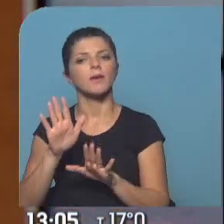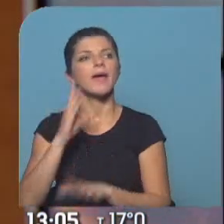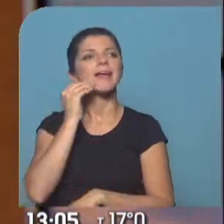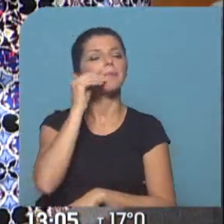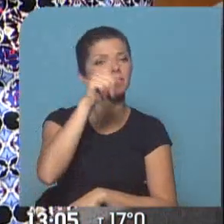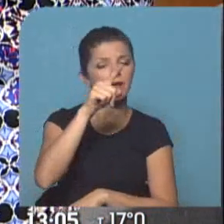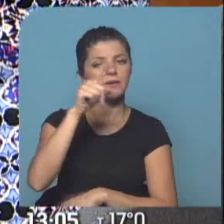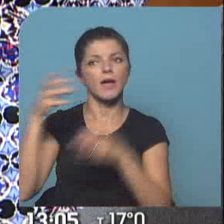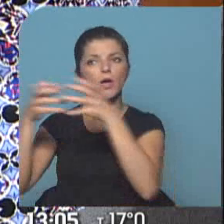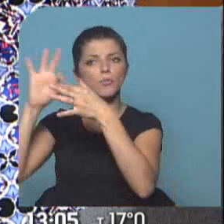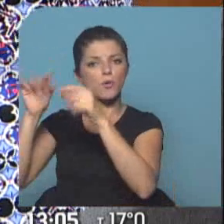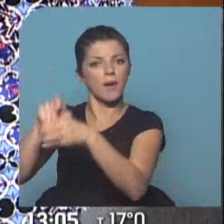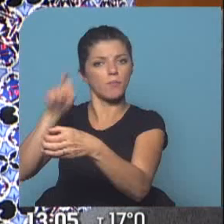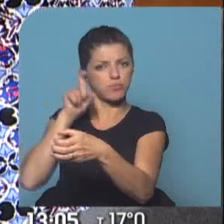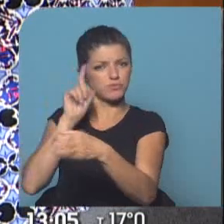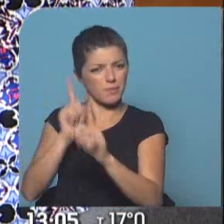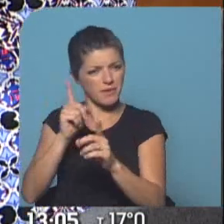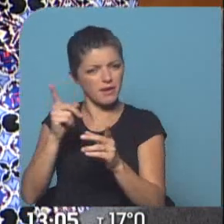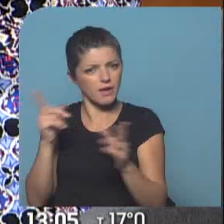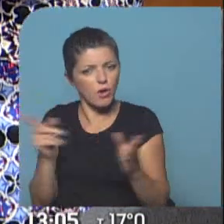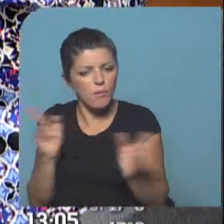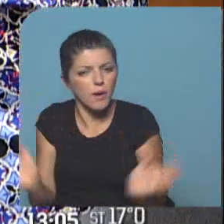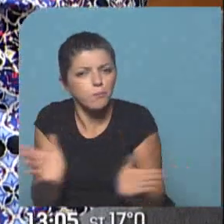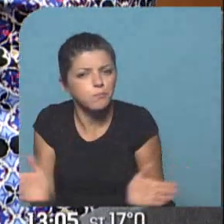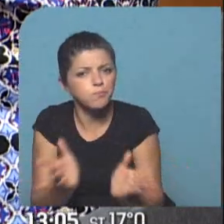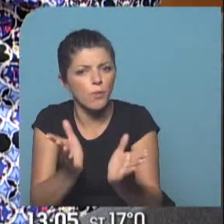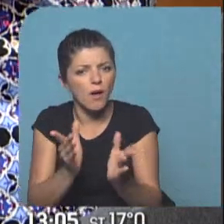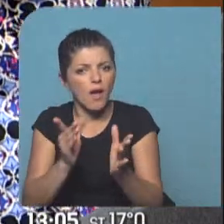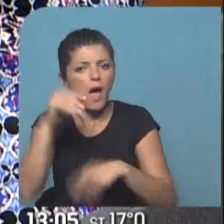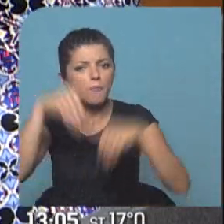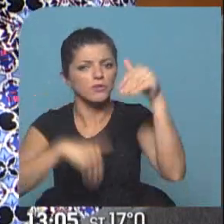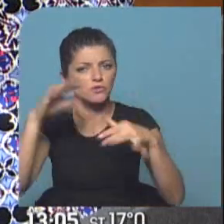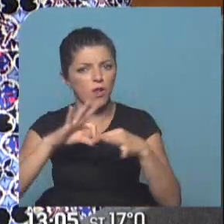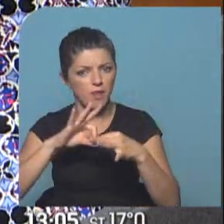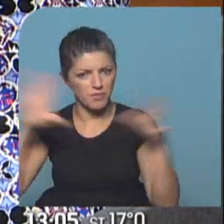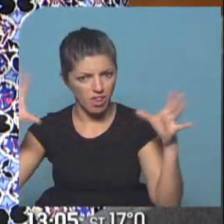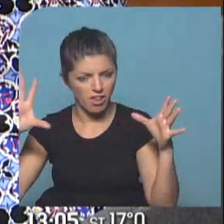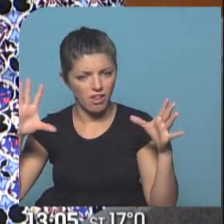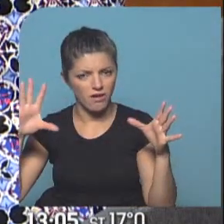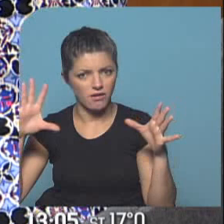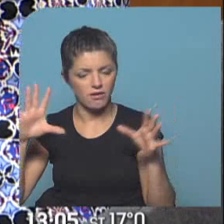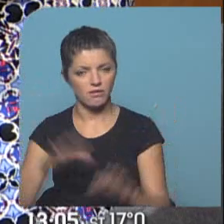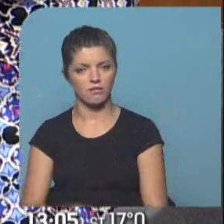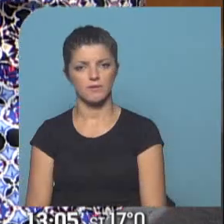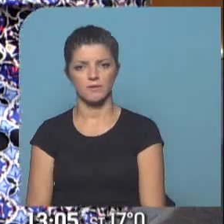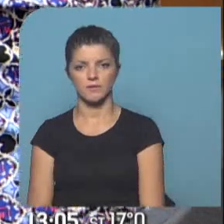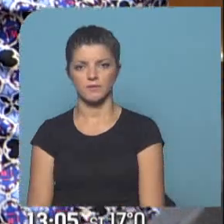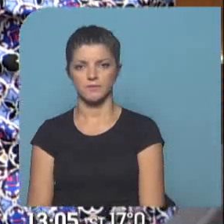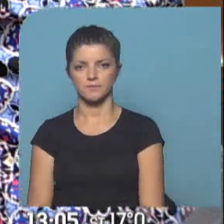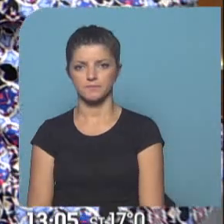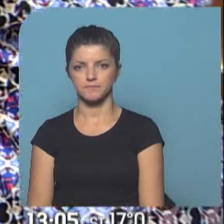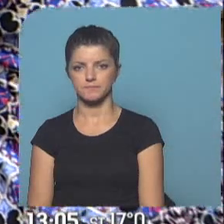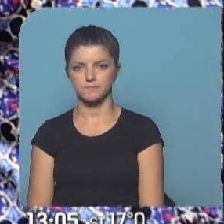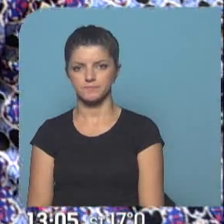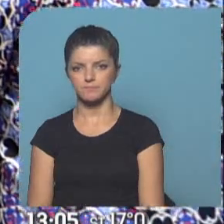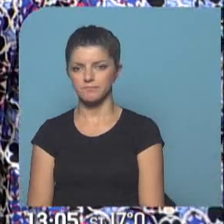modo alienta esta nueva, digamos, este nuevo referéndum y este nuevo ánimo independentista? Yo